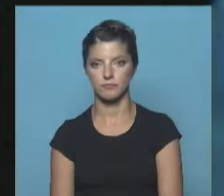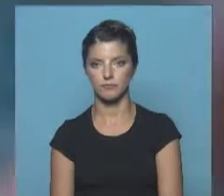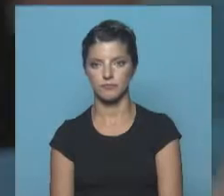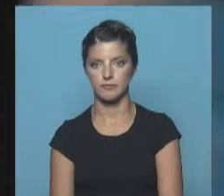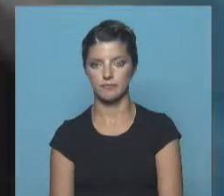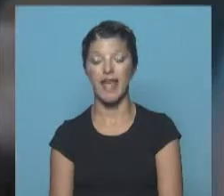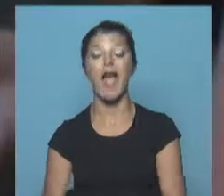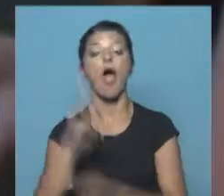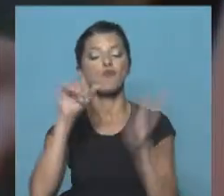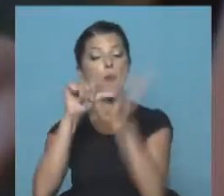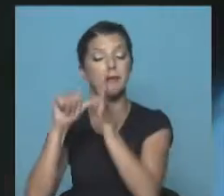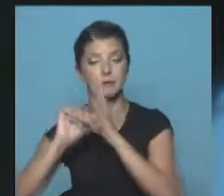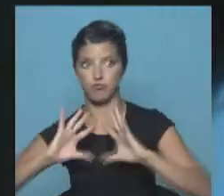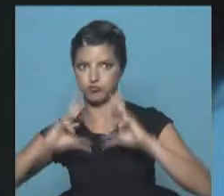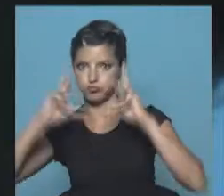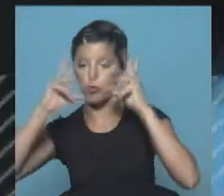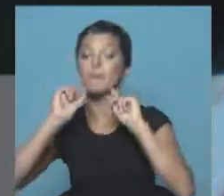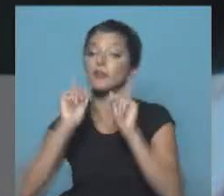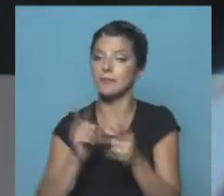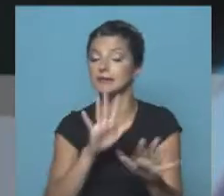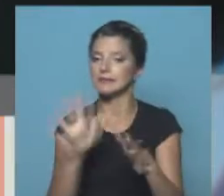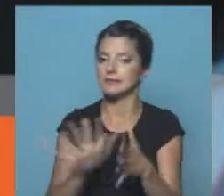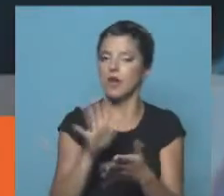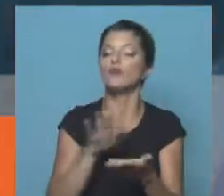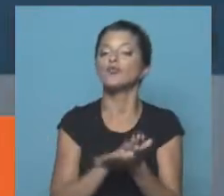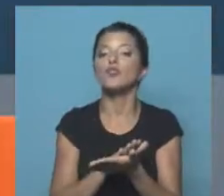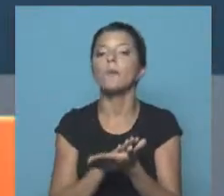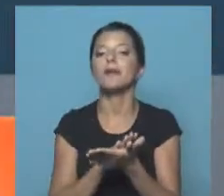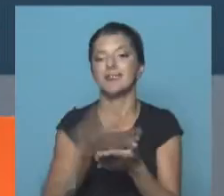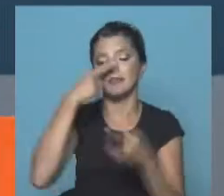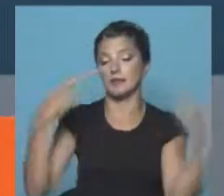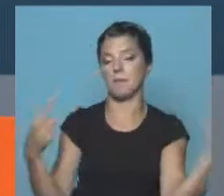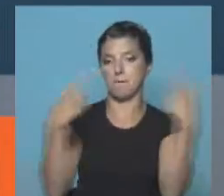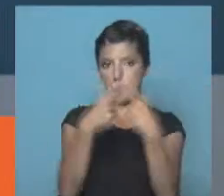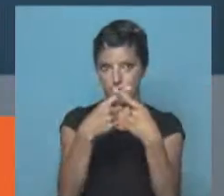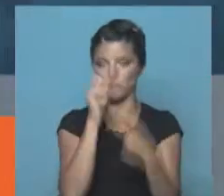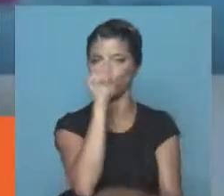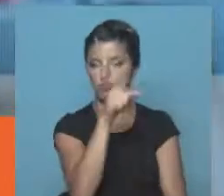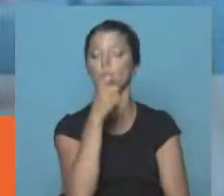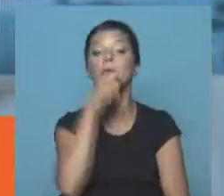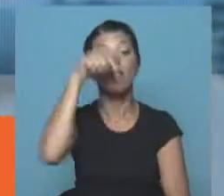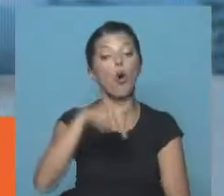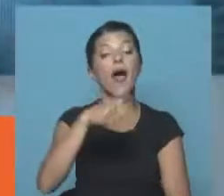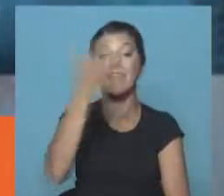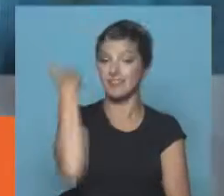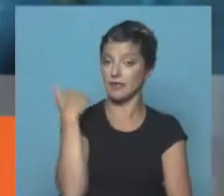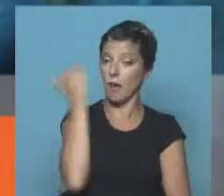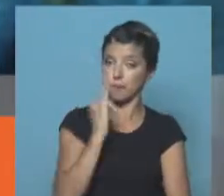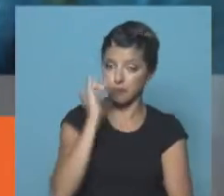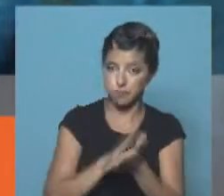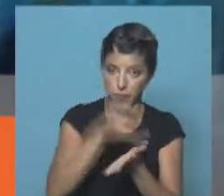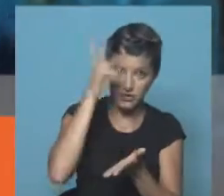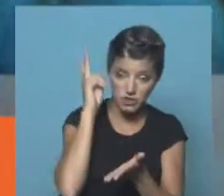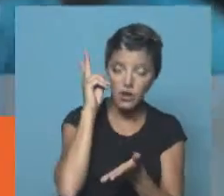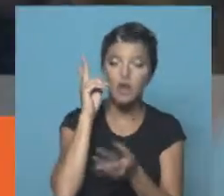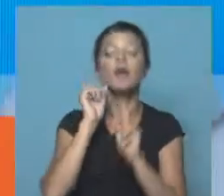Irritación en algunos países y también inquietudes en lo que tiene que ver con los choques de intereses. Hoy hablamos de Chile, en estos días también salieron a la luz